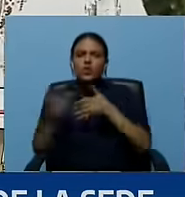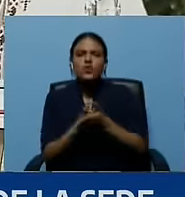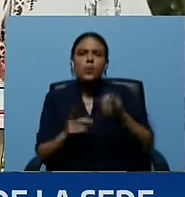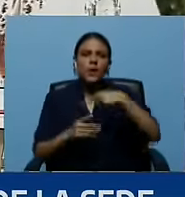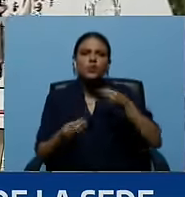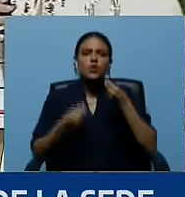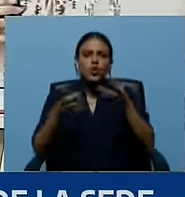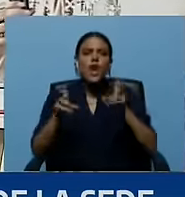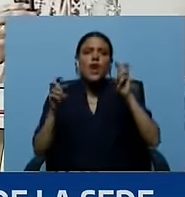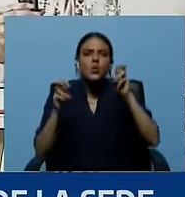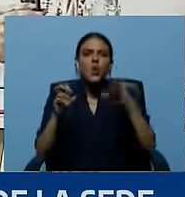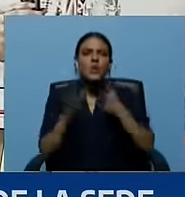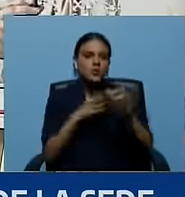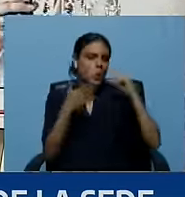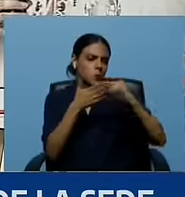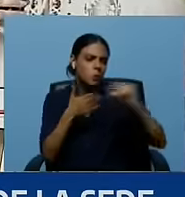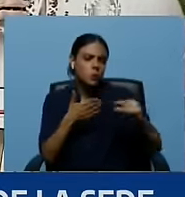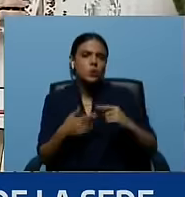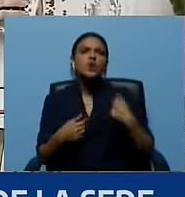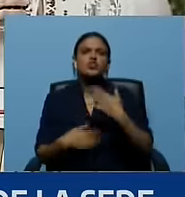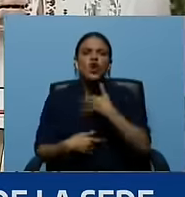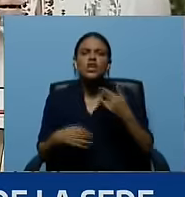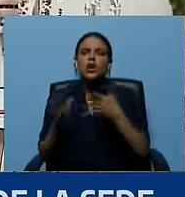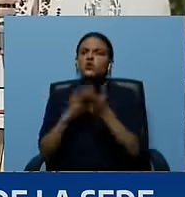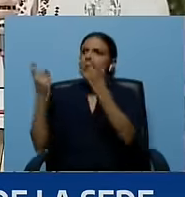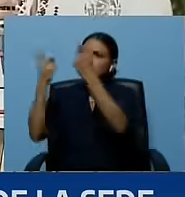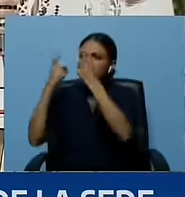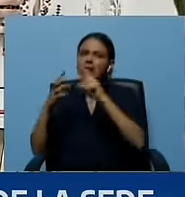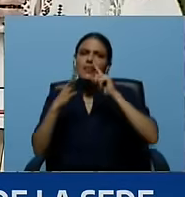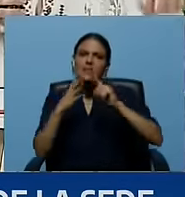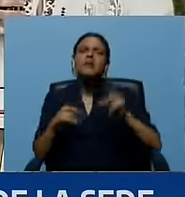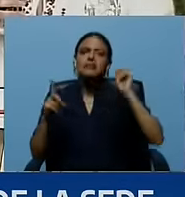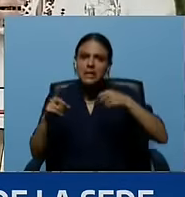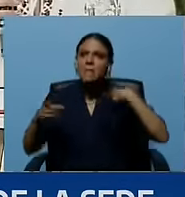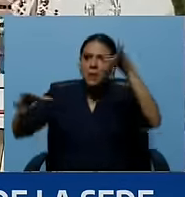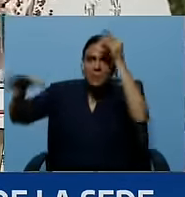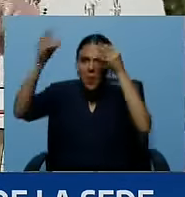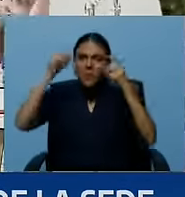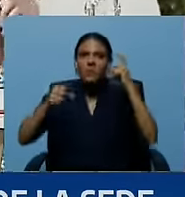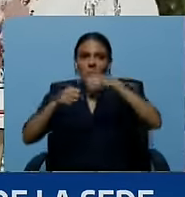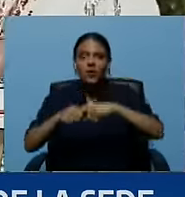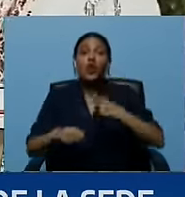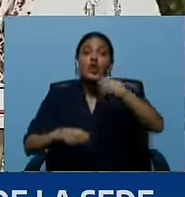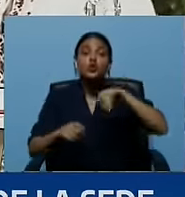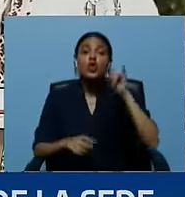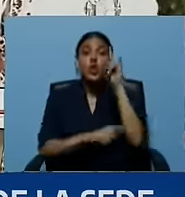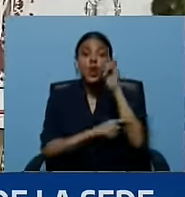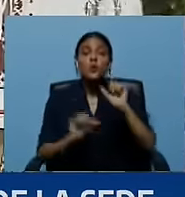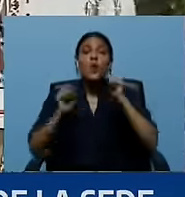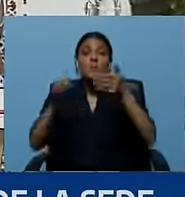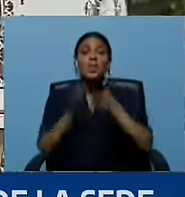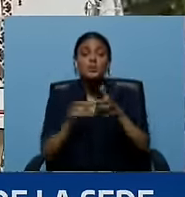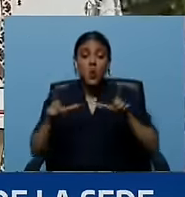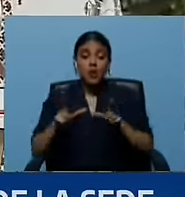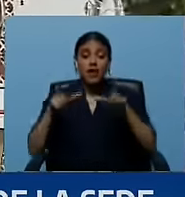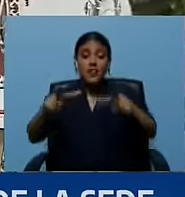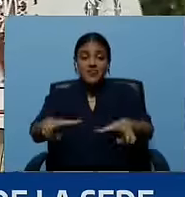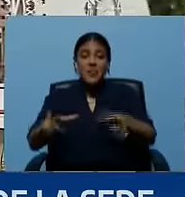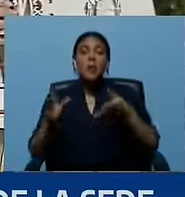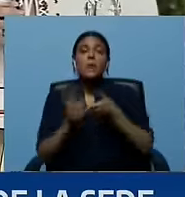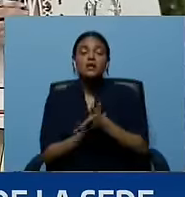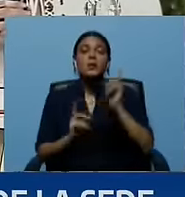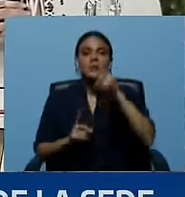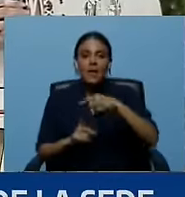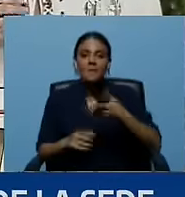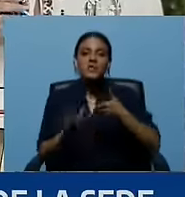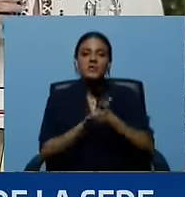que usted va a anunciar. A mí me gustaría que me dieran un curso de inteligencia artificial. Ya iniciamos el día lunes, presidente, el diplomado en inteligencia artificial en el ministerio. Quiero